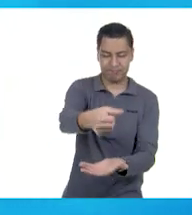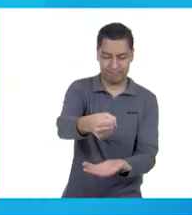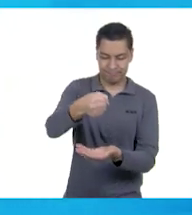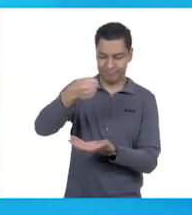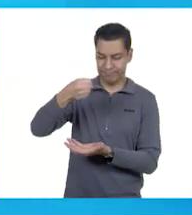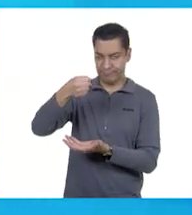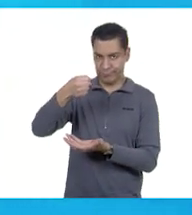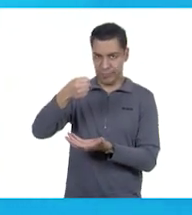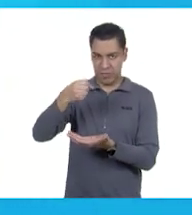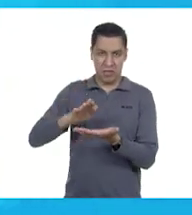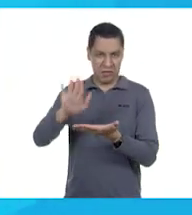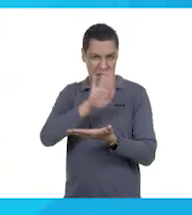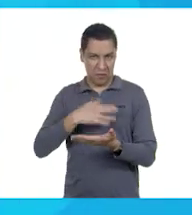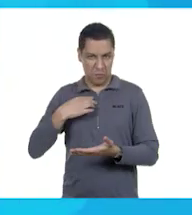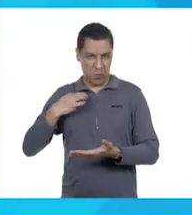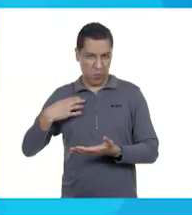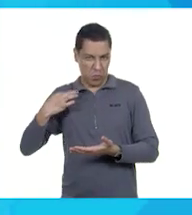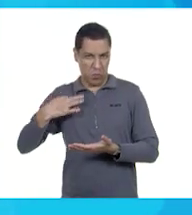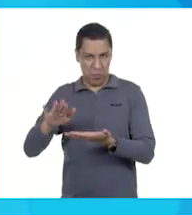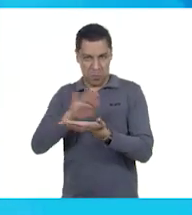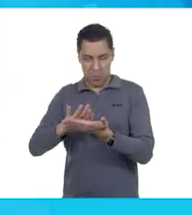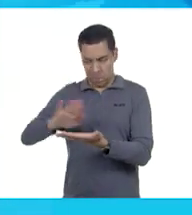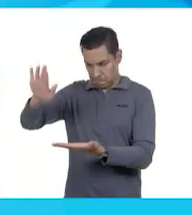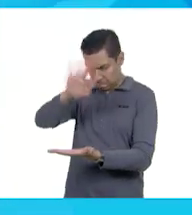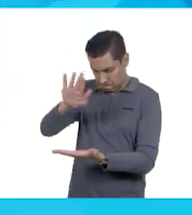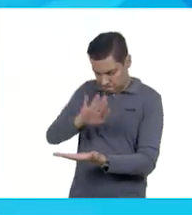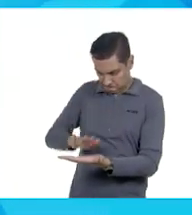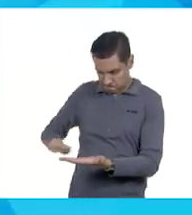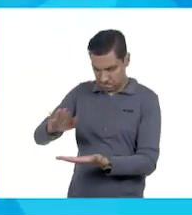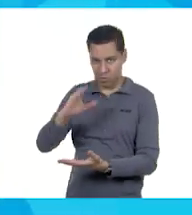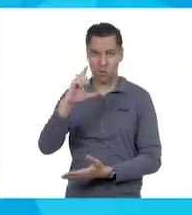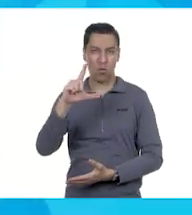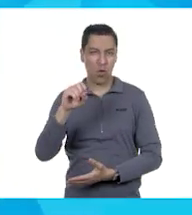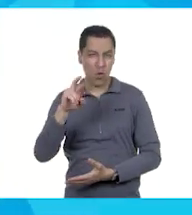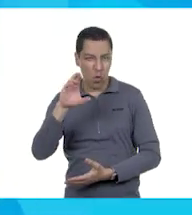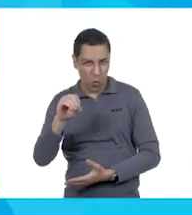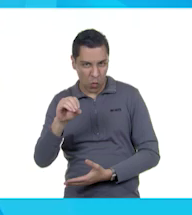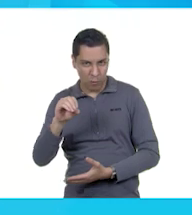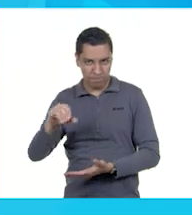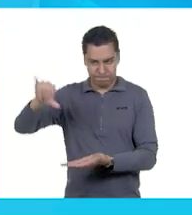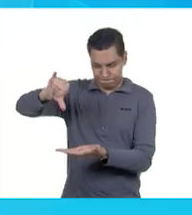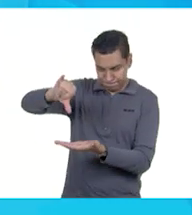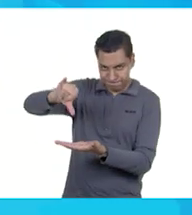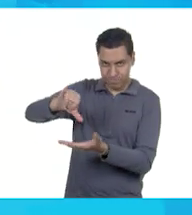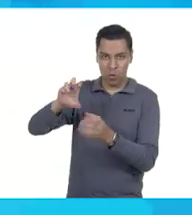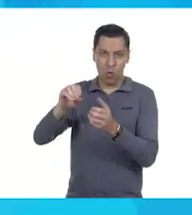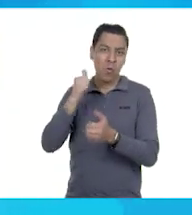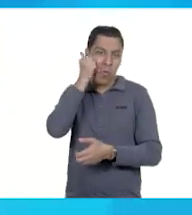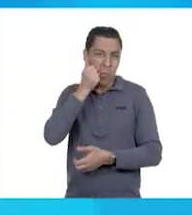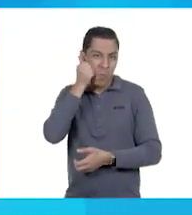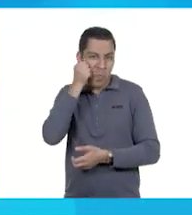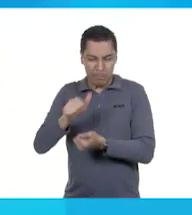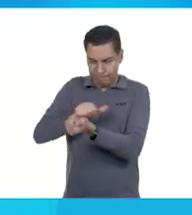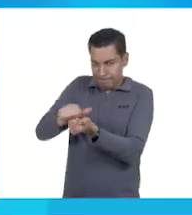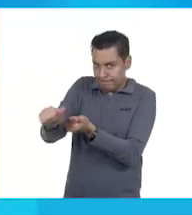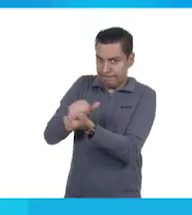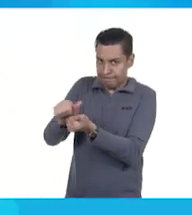trapo que tenga ya sea cloro o jabón. Recuerda que todo lo que viene de la calle debe de ser desinfectado